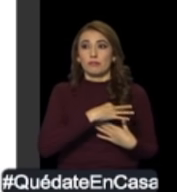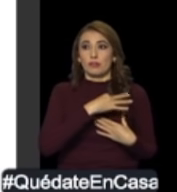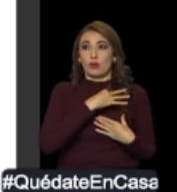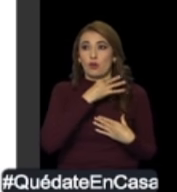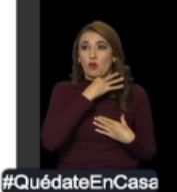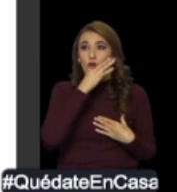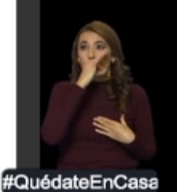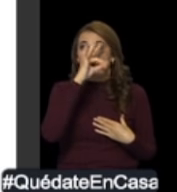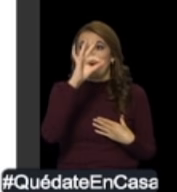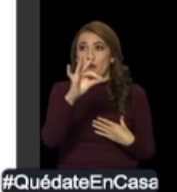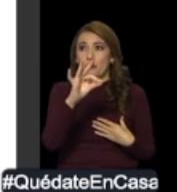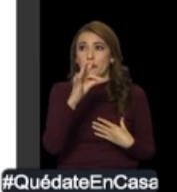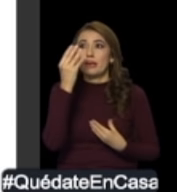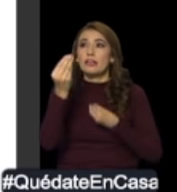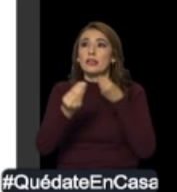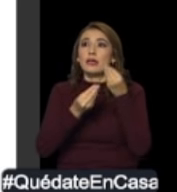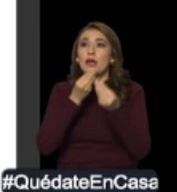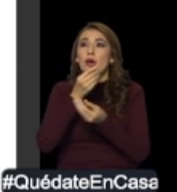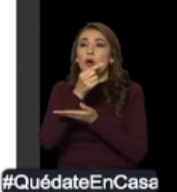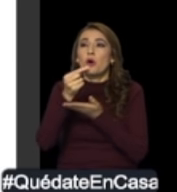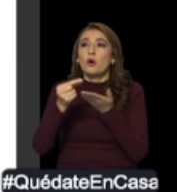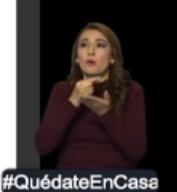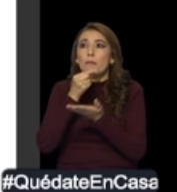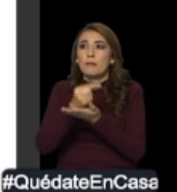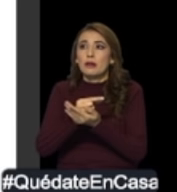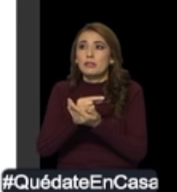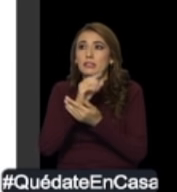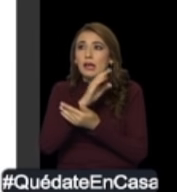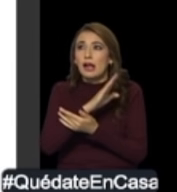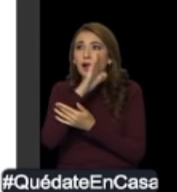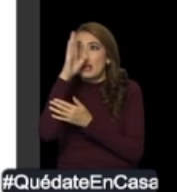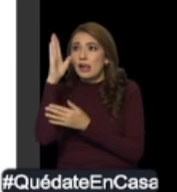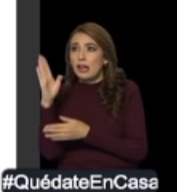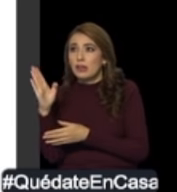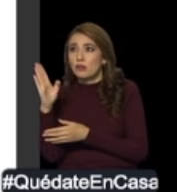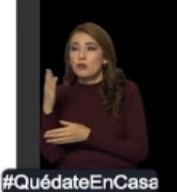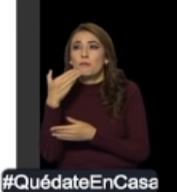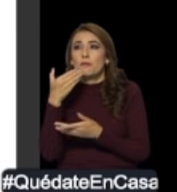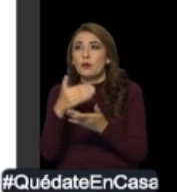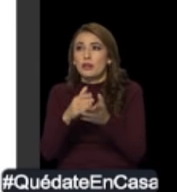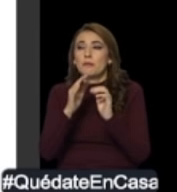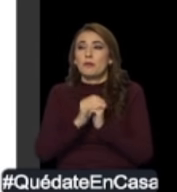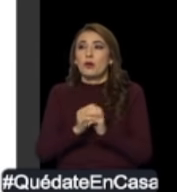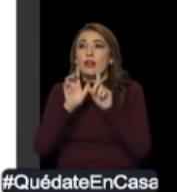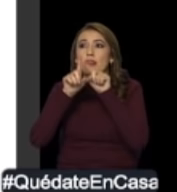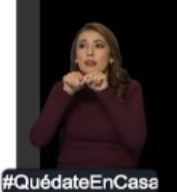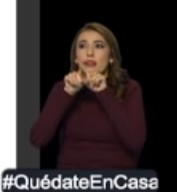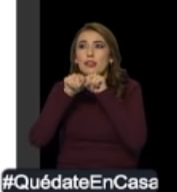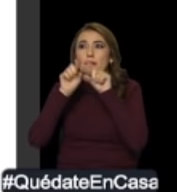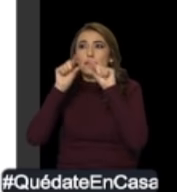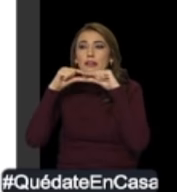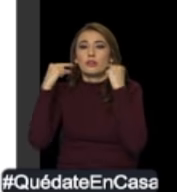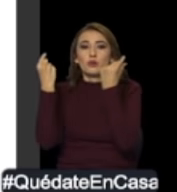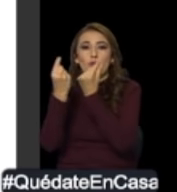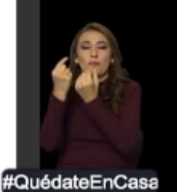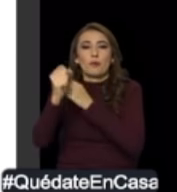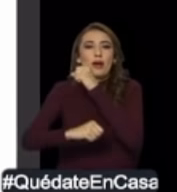estado del paciente en la provincia del Guayas, que es la provincia que estamos utilizando, por ejemplo, de acuerdo al grupo